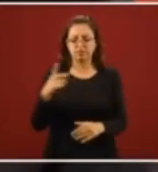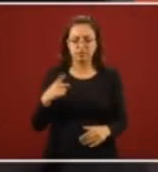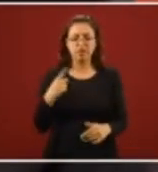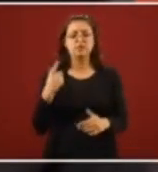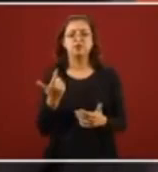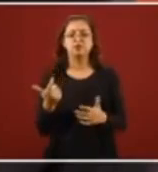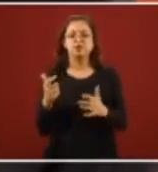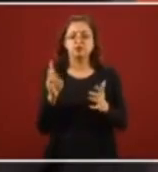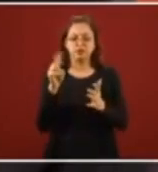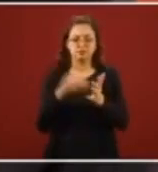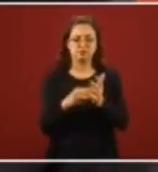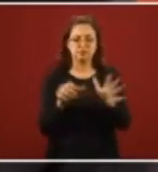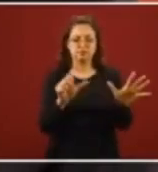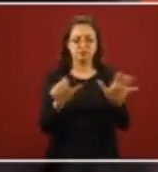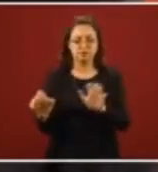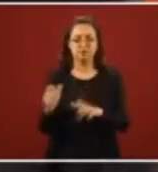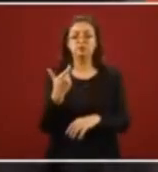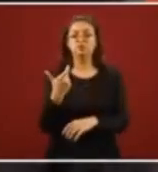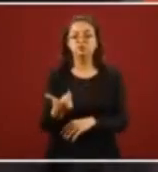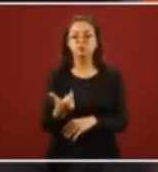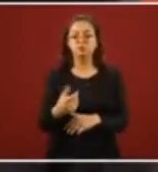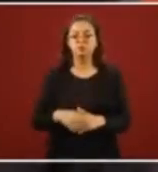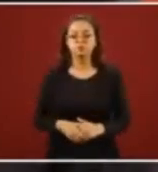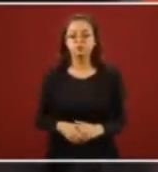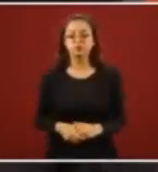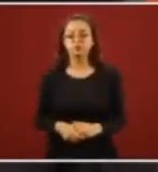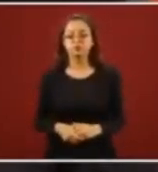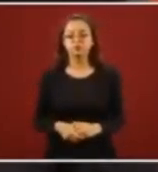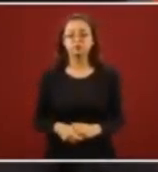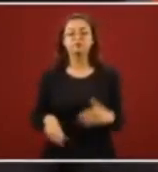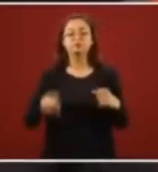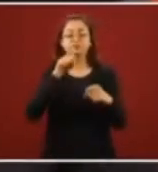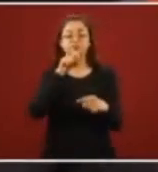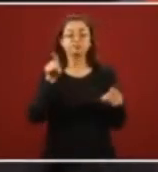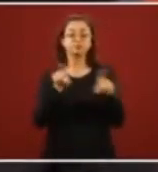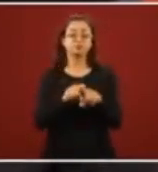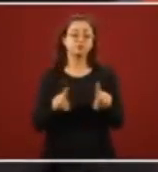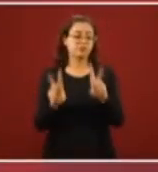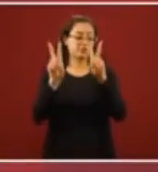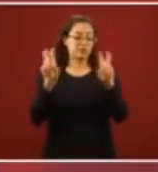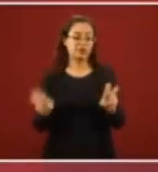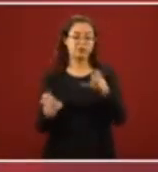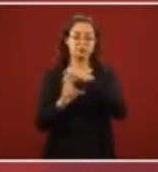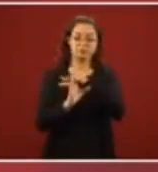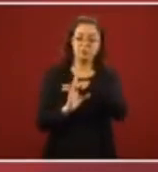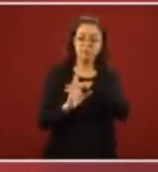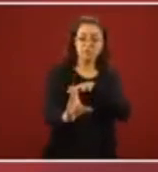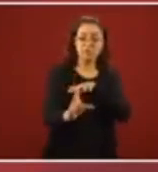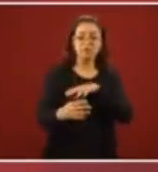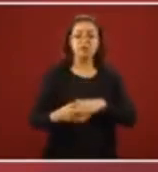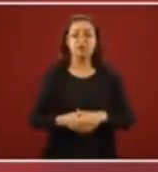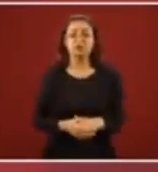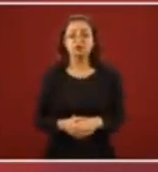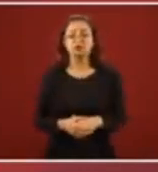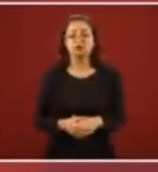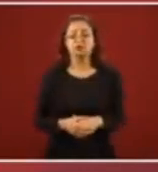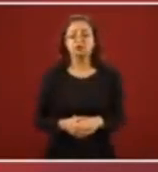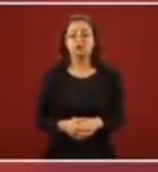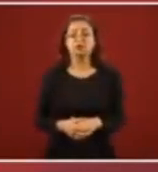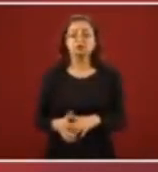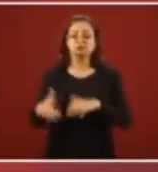pesos. Ahora estuvimos viendo lo de migrantes, vienen en caravana